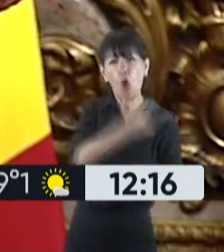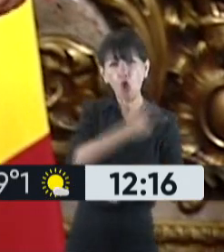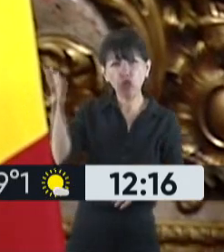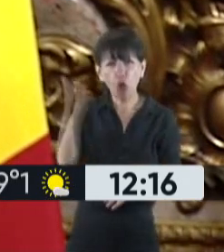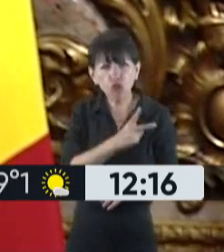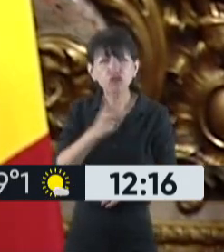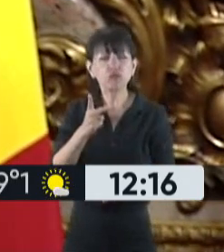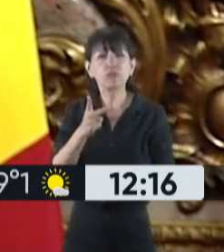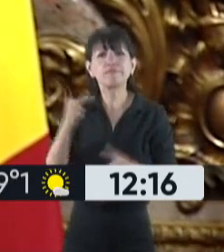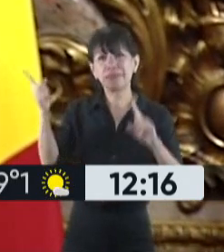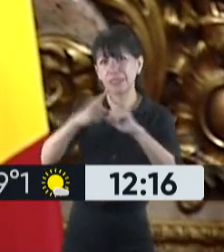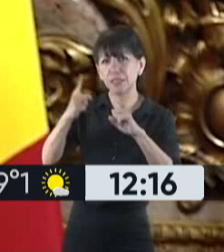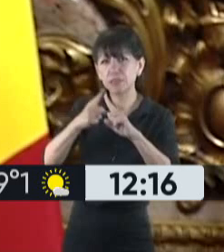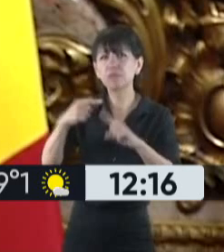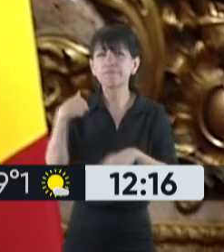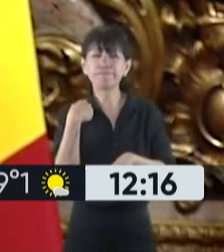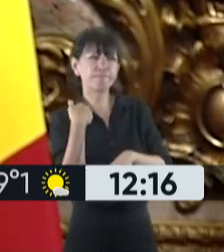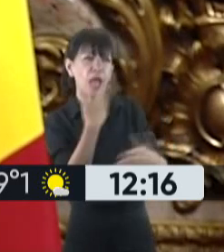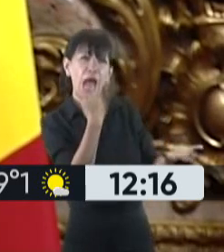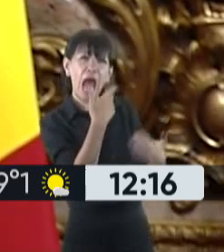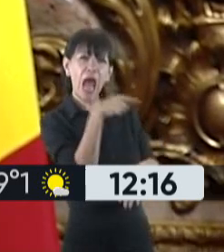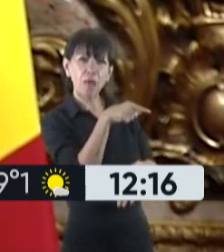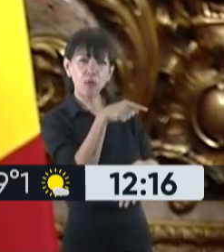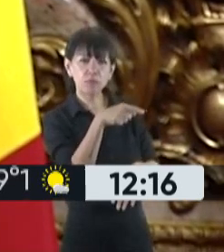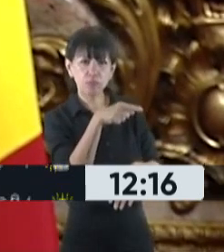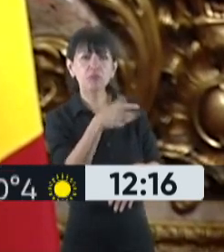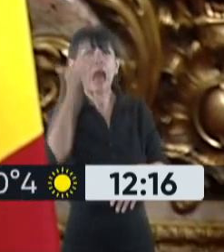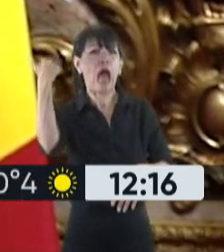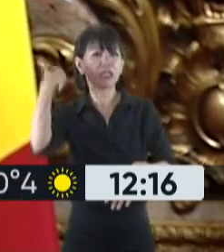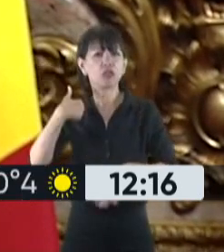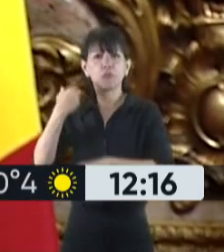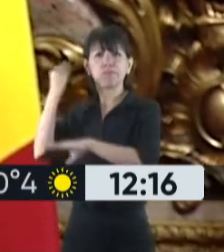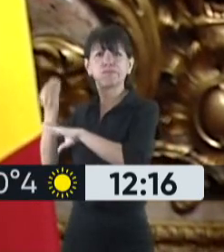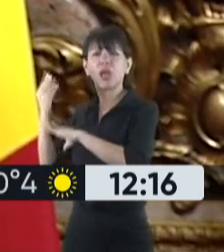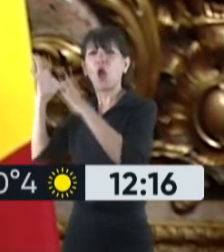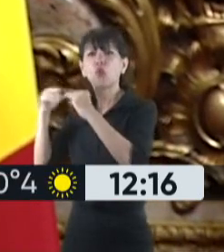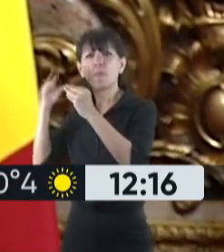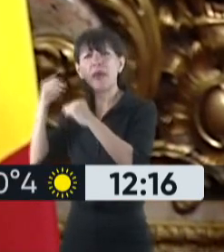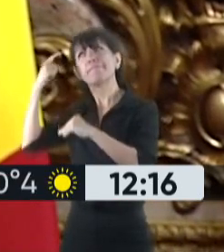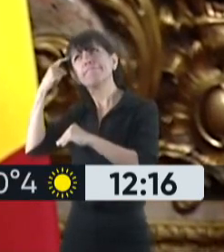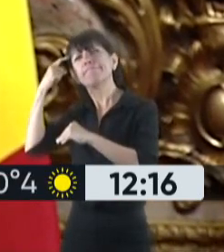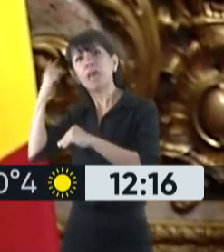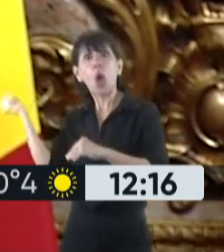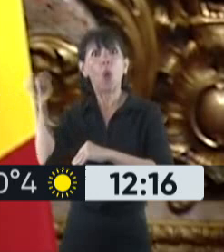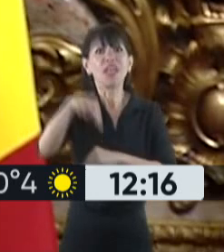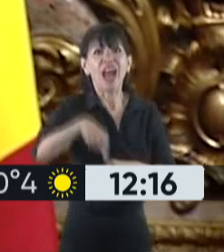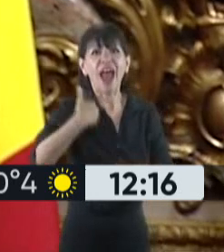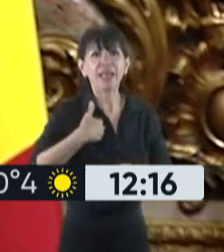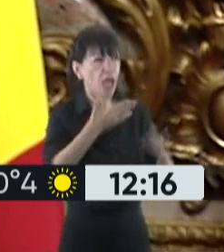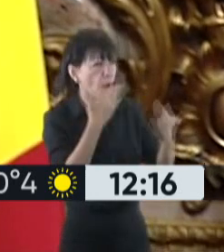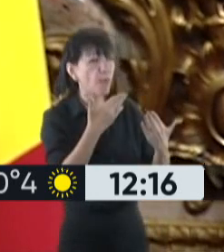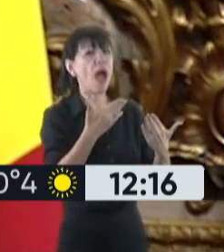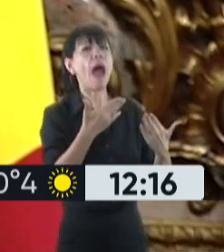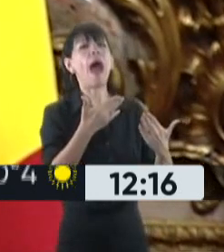busco y encuentro un punto de vista. Cuando vengo aquí y hablo con él, puedo entender mucho mejor la